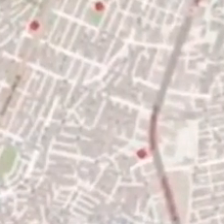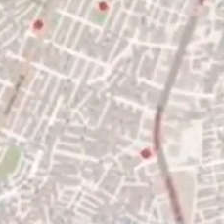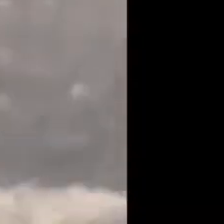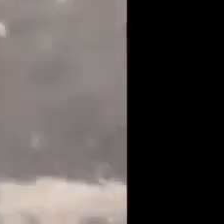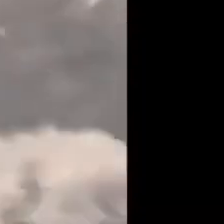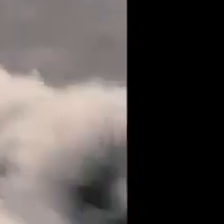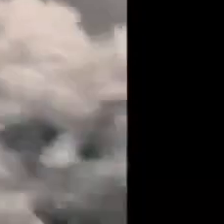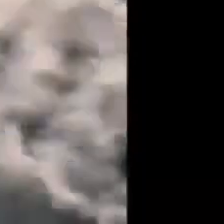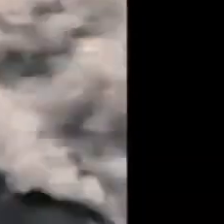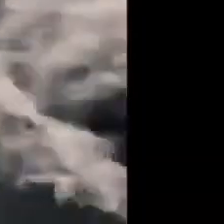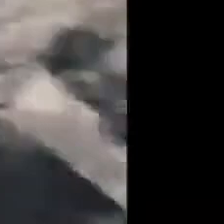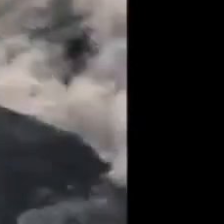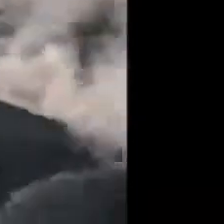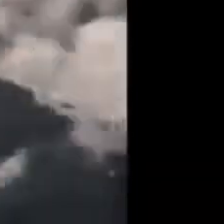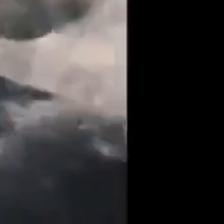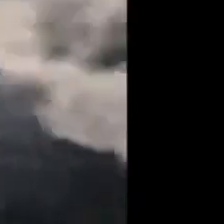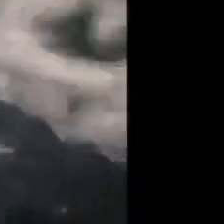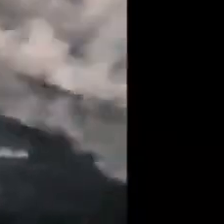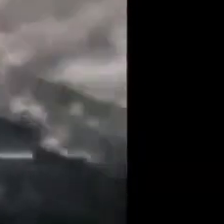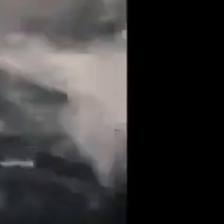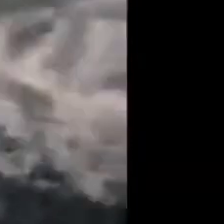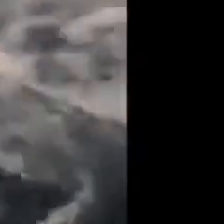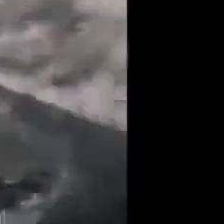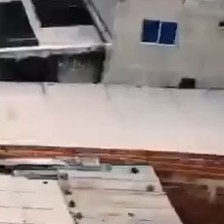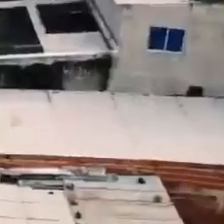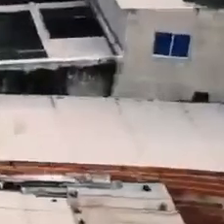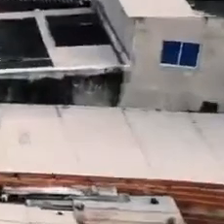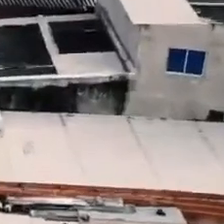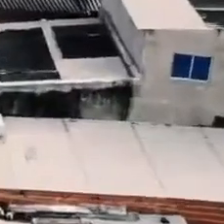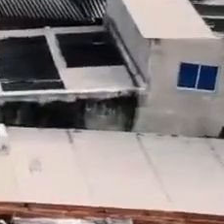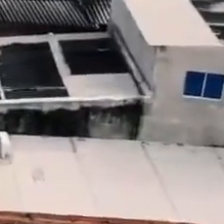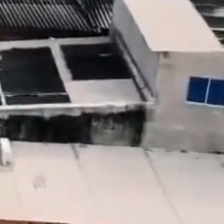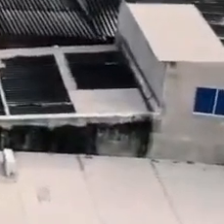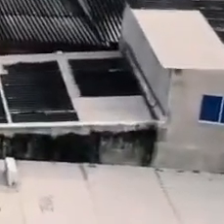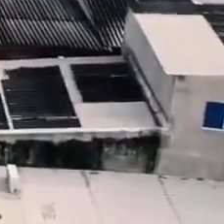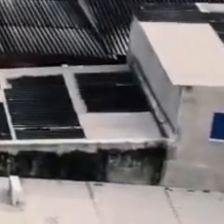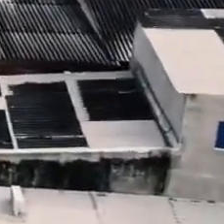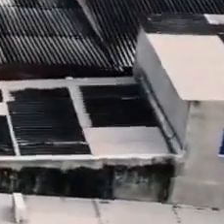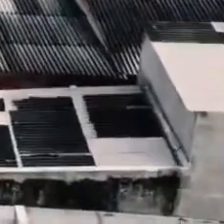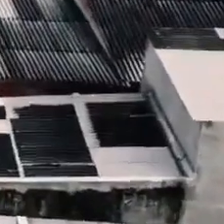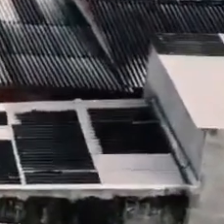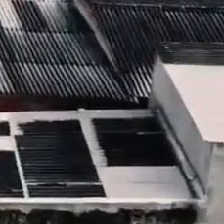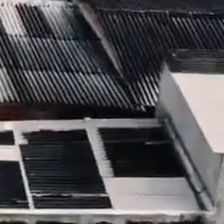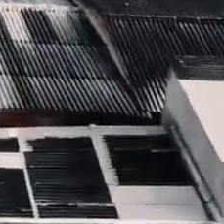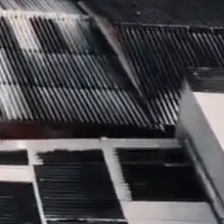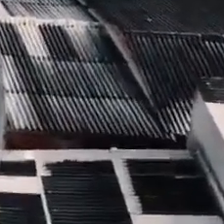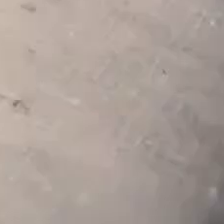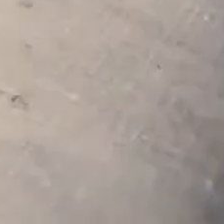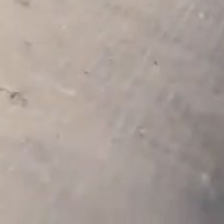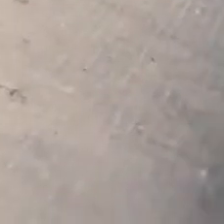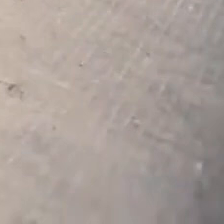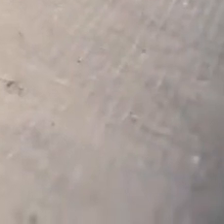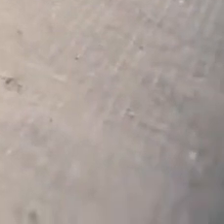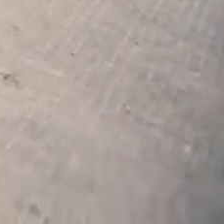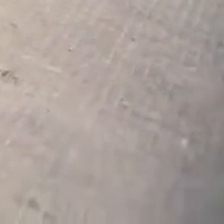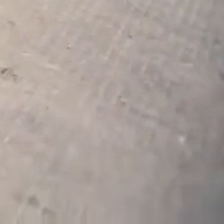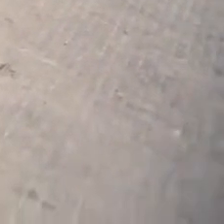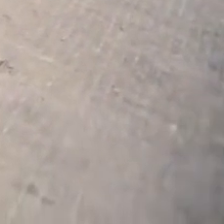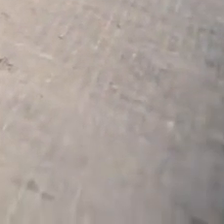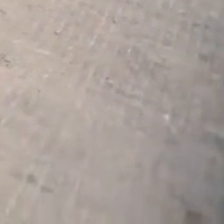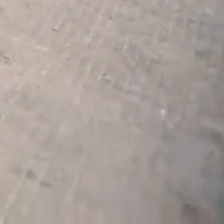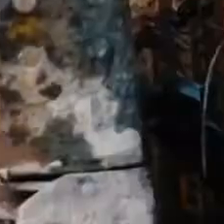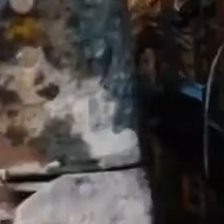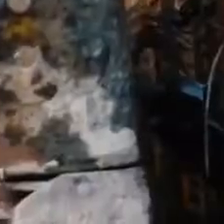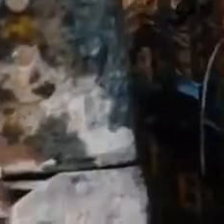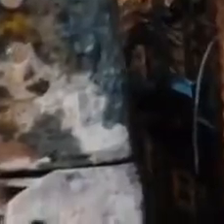sus caudales a los más peligrosos. Para ello se está trabajando en un proyecto que incorpore estos arroyos barriales